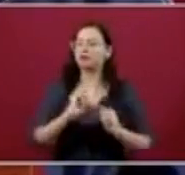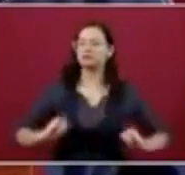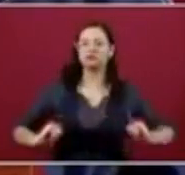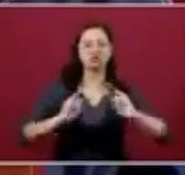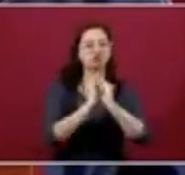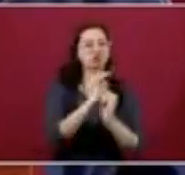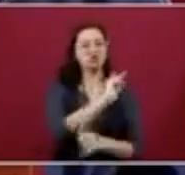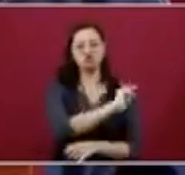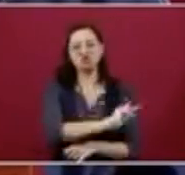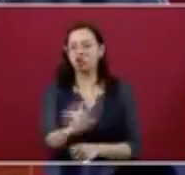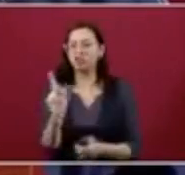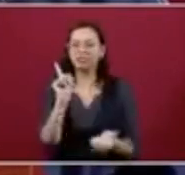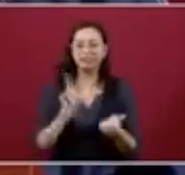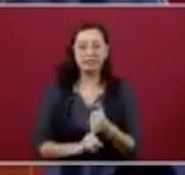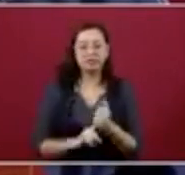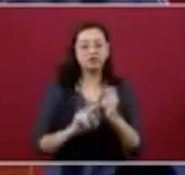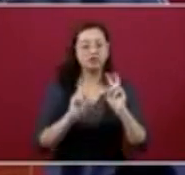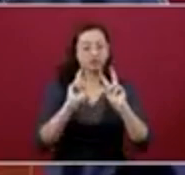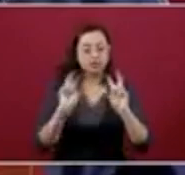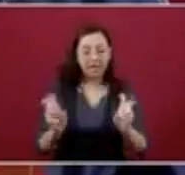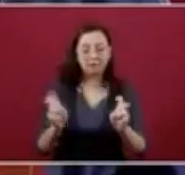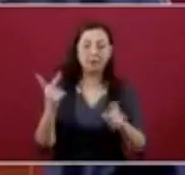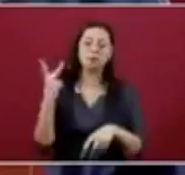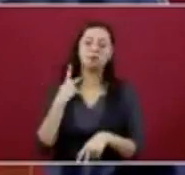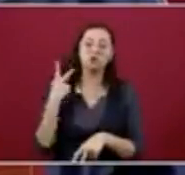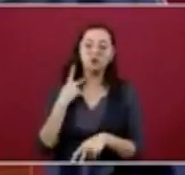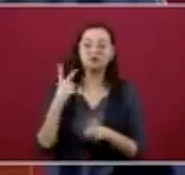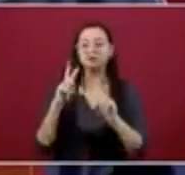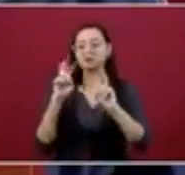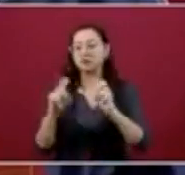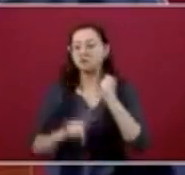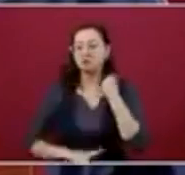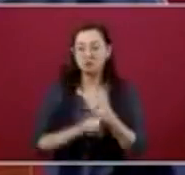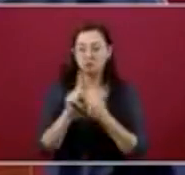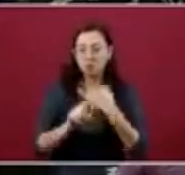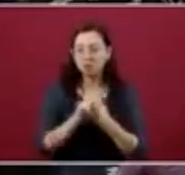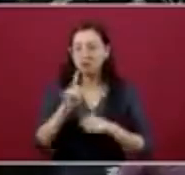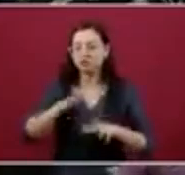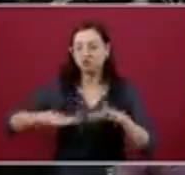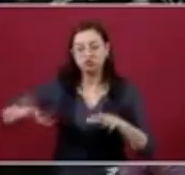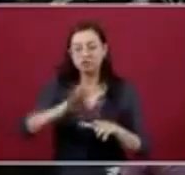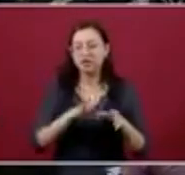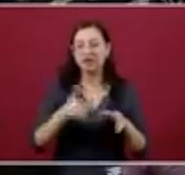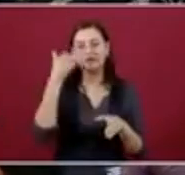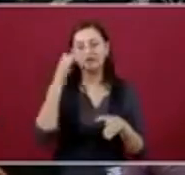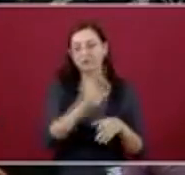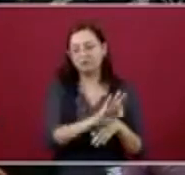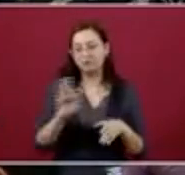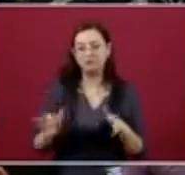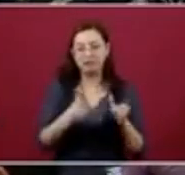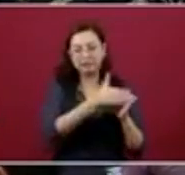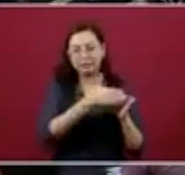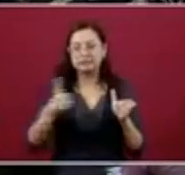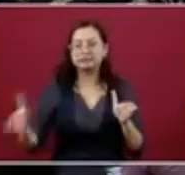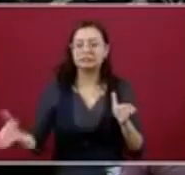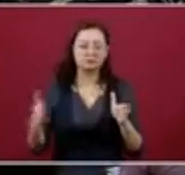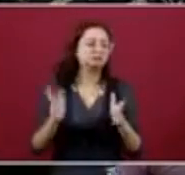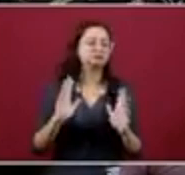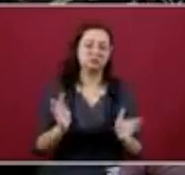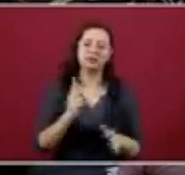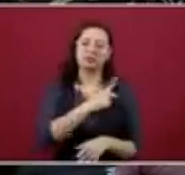documentos que tengan que ver sobre estos movimientos, sobre estos problemas políticos y sociales, serán, eso